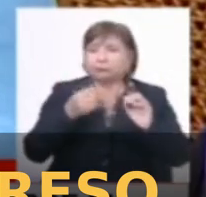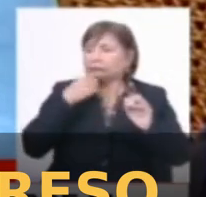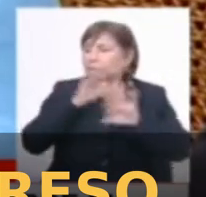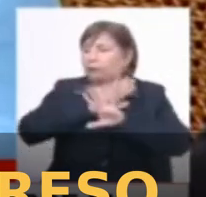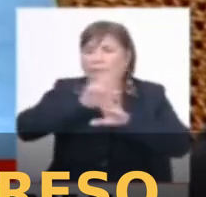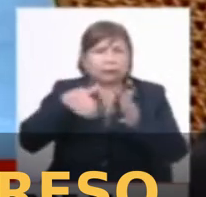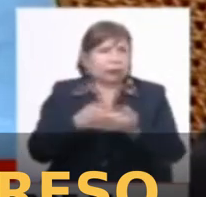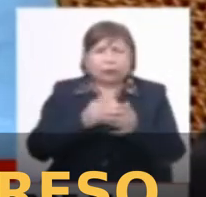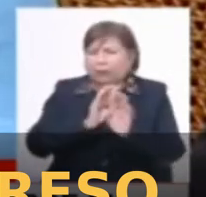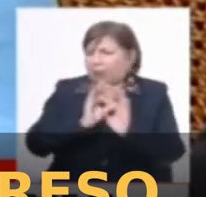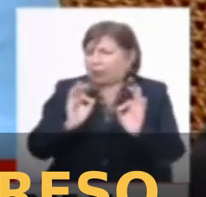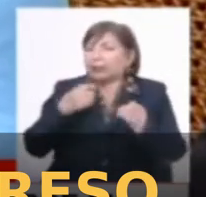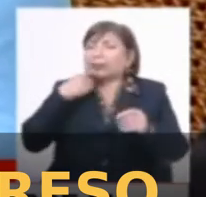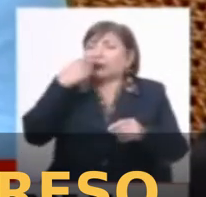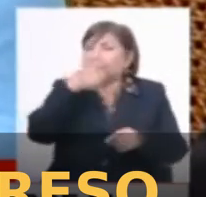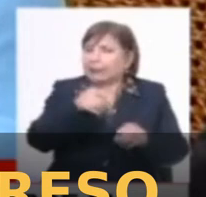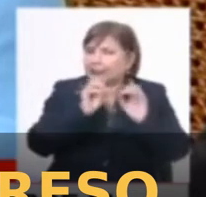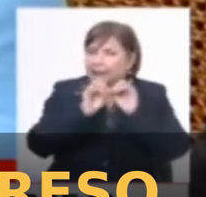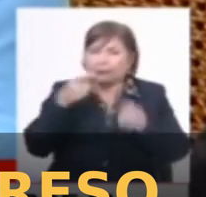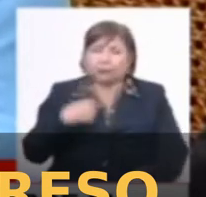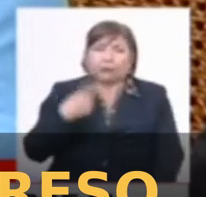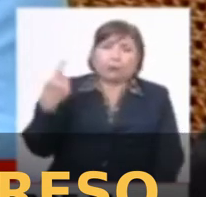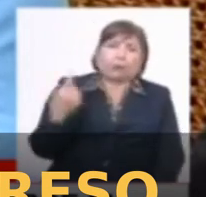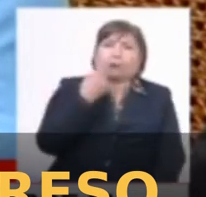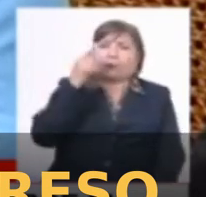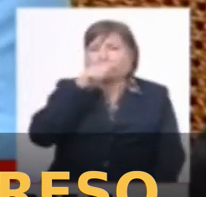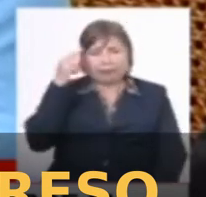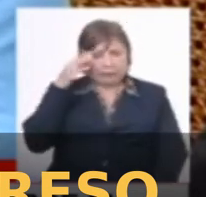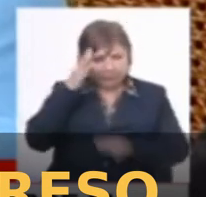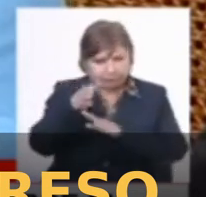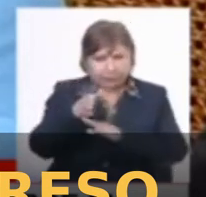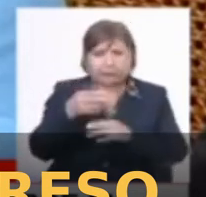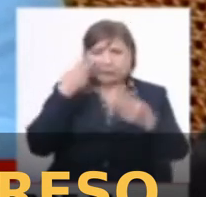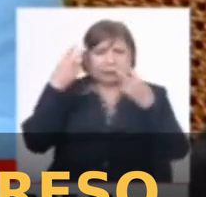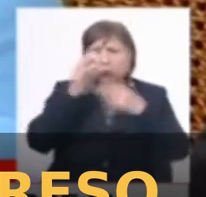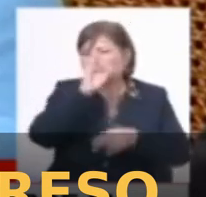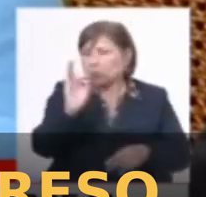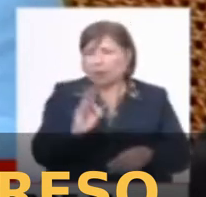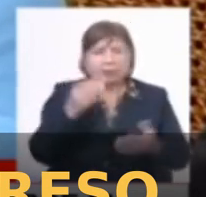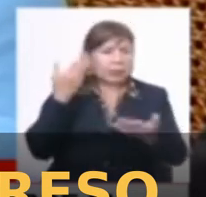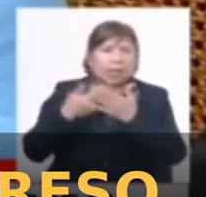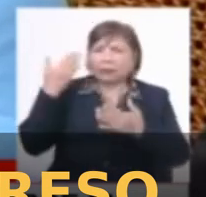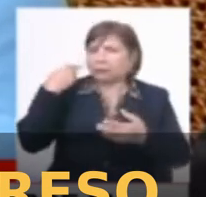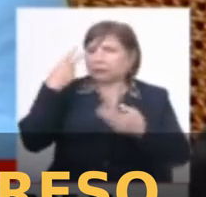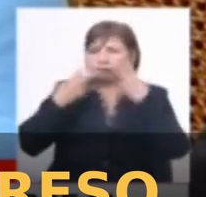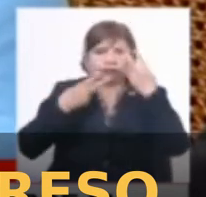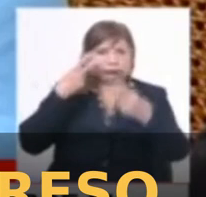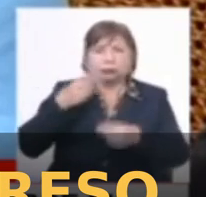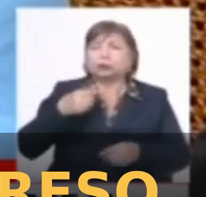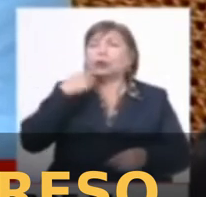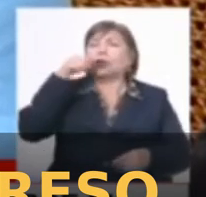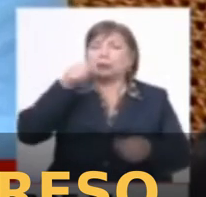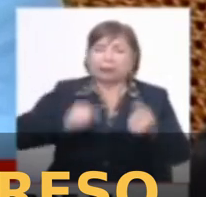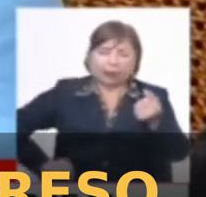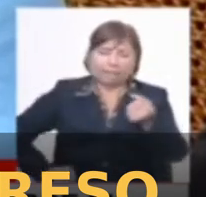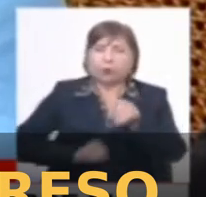todo. Y también quiero dejar en claro que fue la única vez que yo visité Serratea. Nunca jamás antes en mi vida había ido. Lo hice por